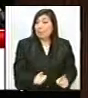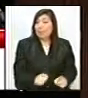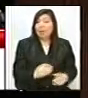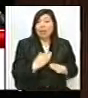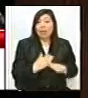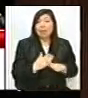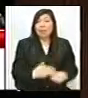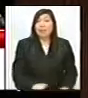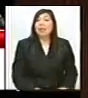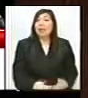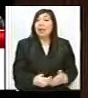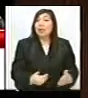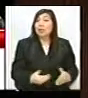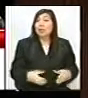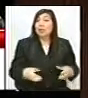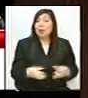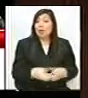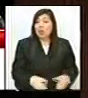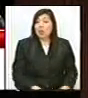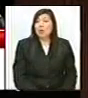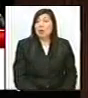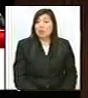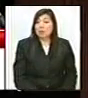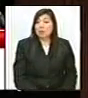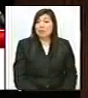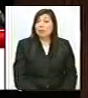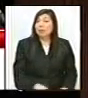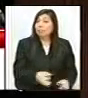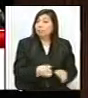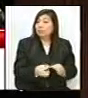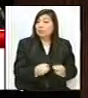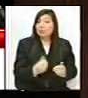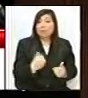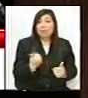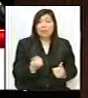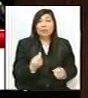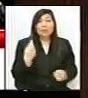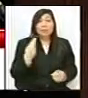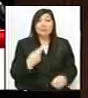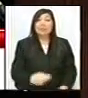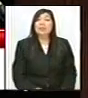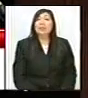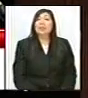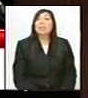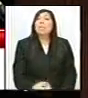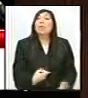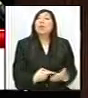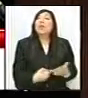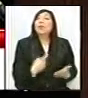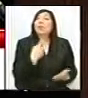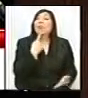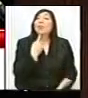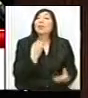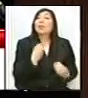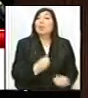defensa ante la subcomisión dio como explicación una hipótesis razonable. ¿Y por qué digo